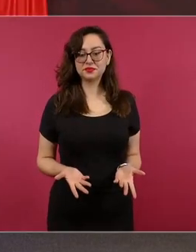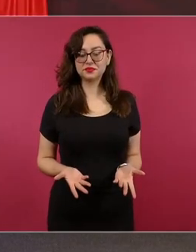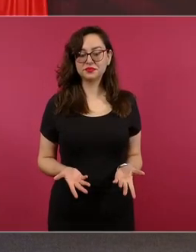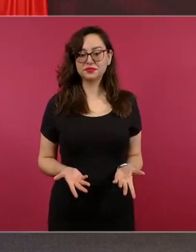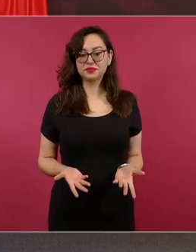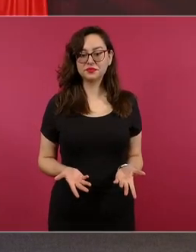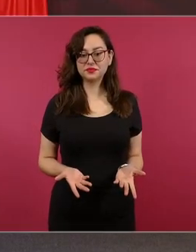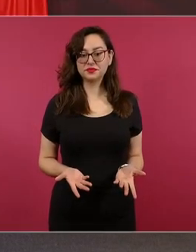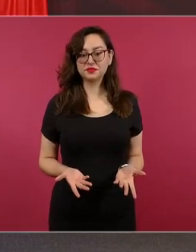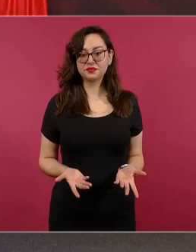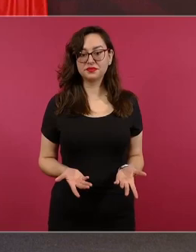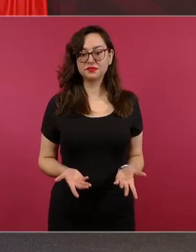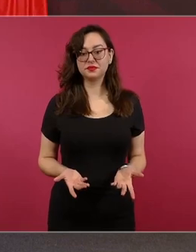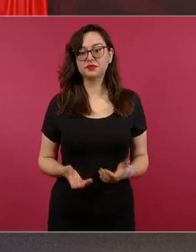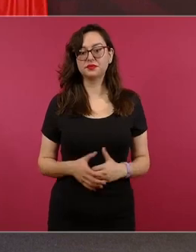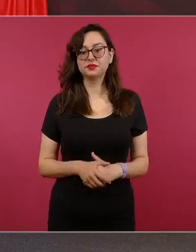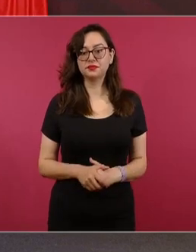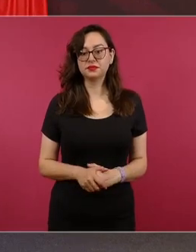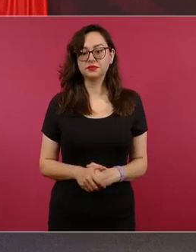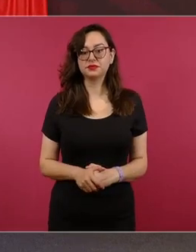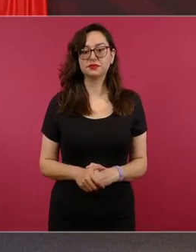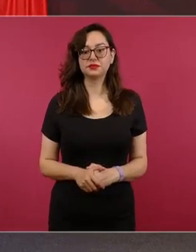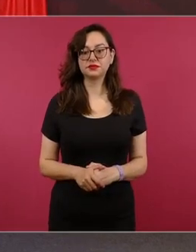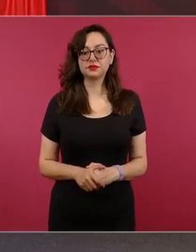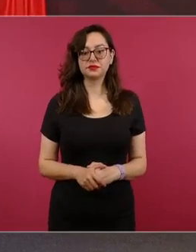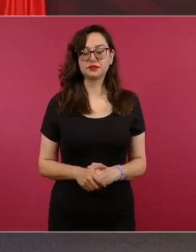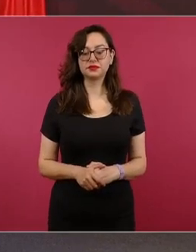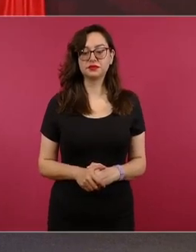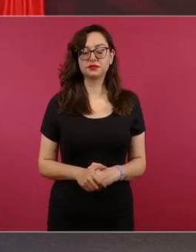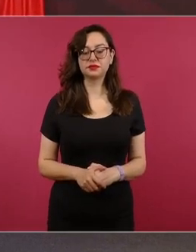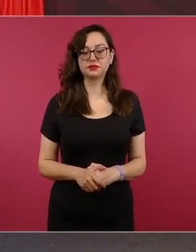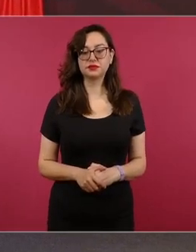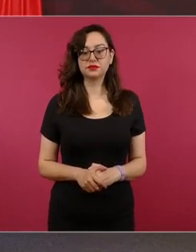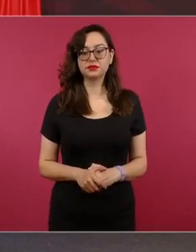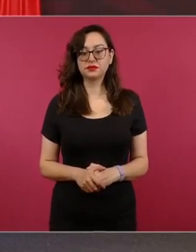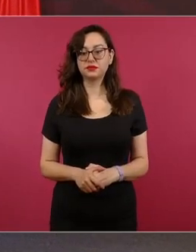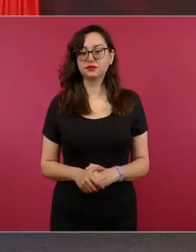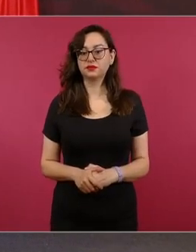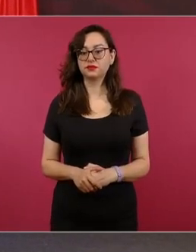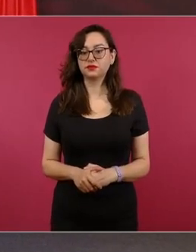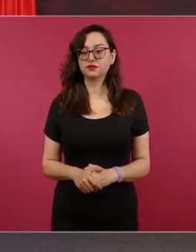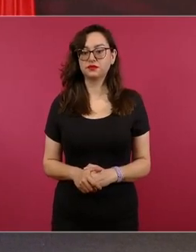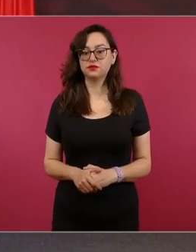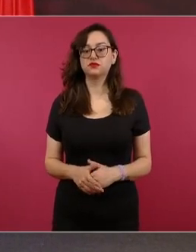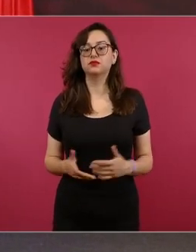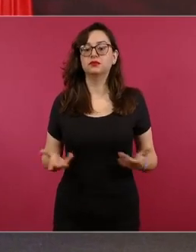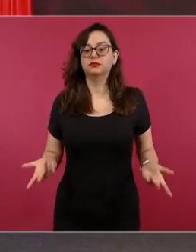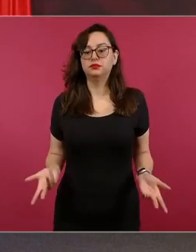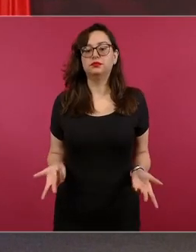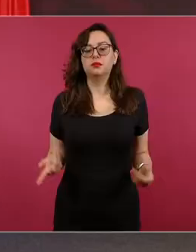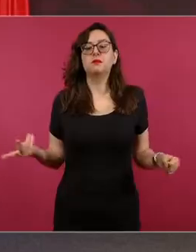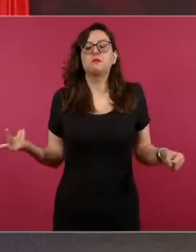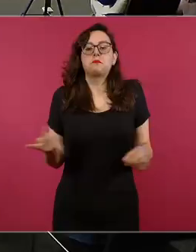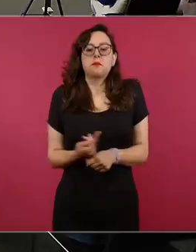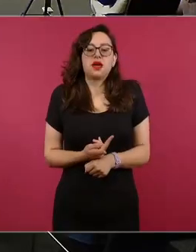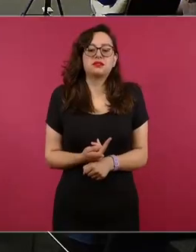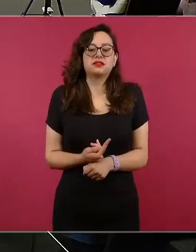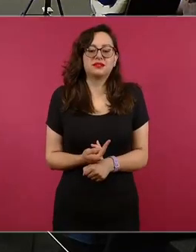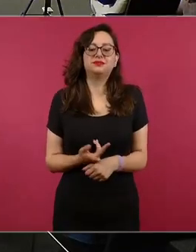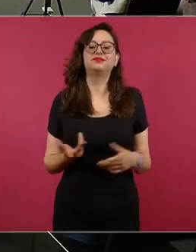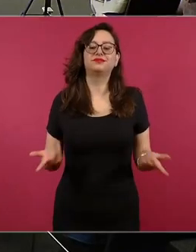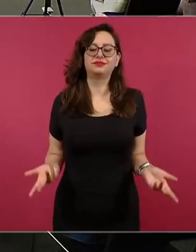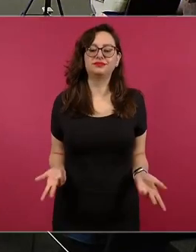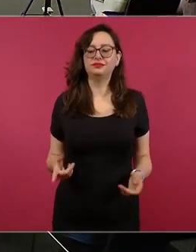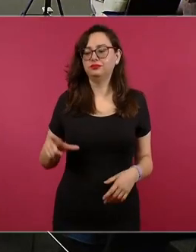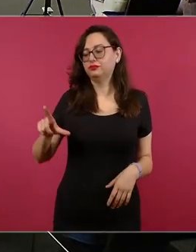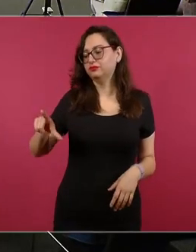porque terminaba un funcionario de Hacienda y se iba a trabajar